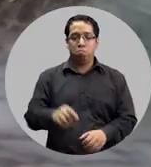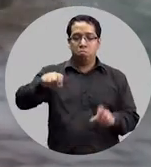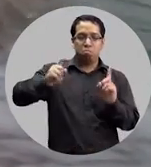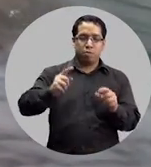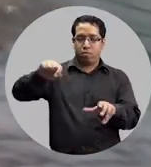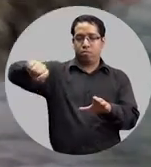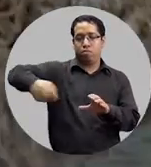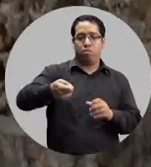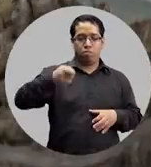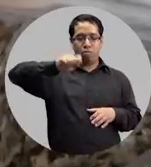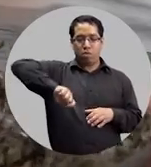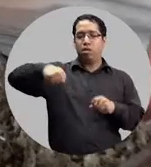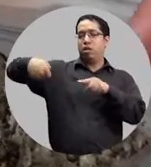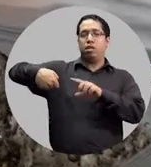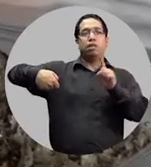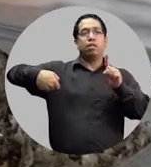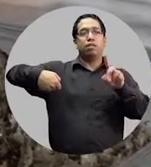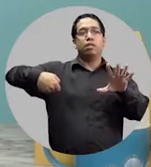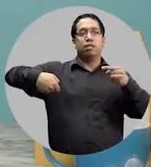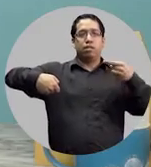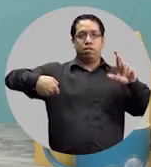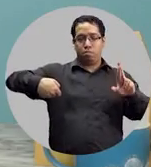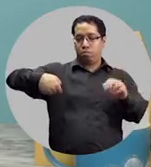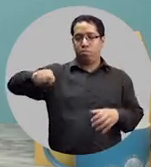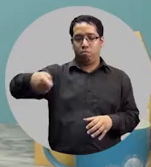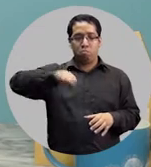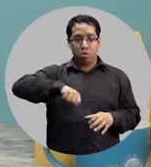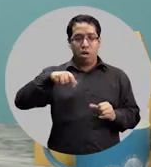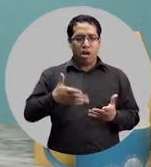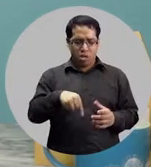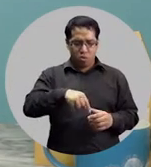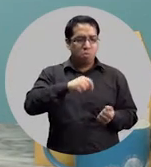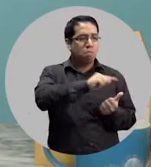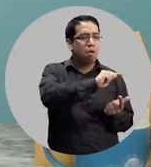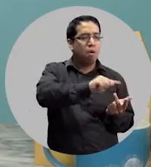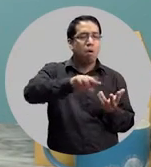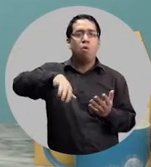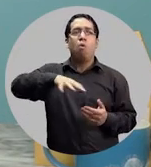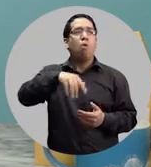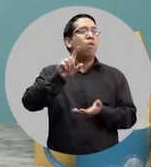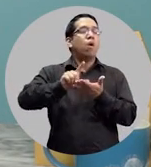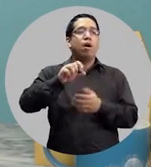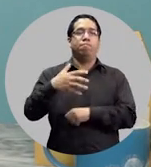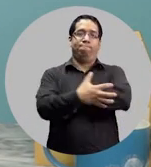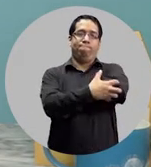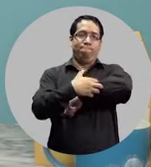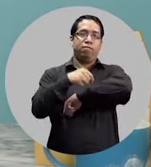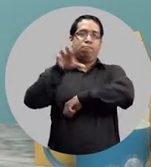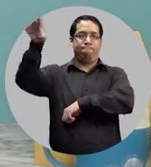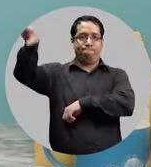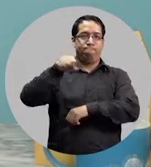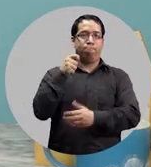Una cucharada sopera, que equivale también a 15 gramos. Estos ingredientes de repente se puede conseguir en el mercado. Vamos a hacer la